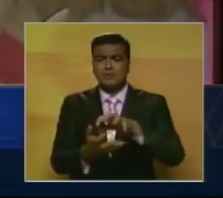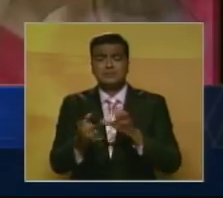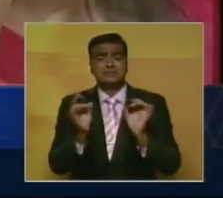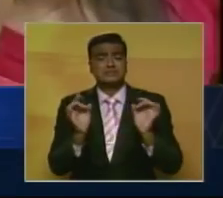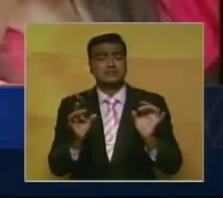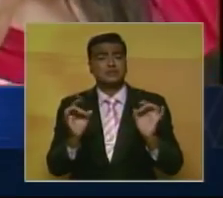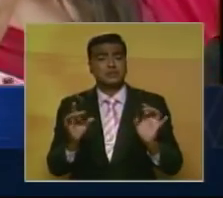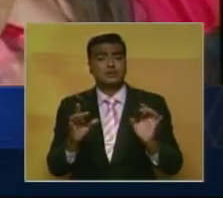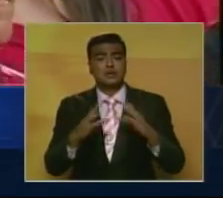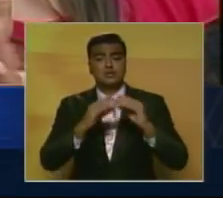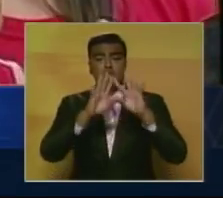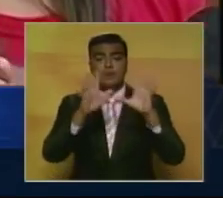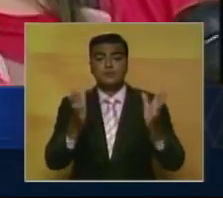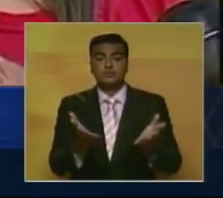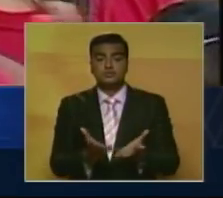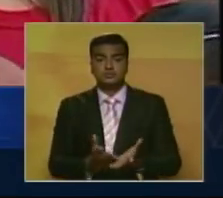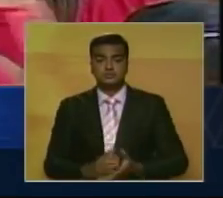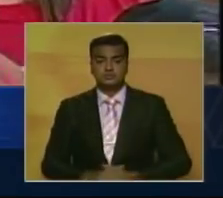le ha puesto al mundo entero.